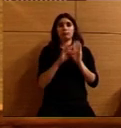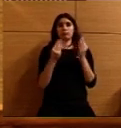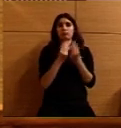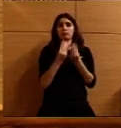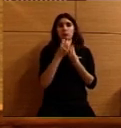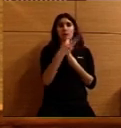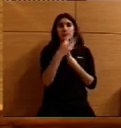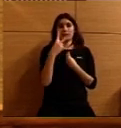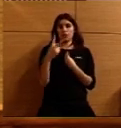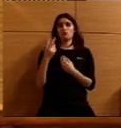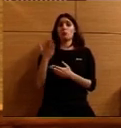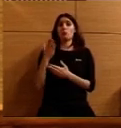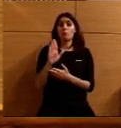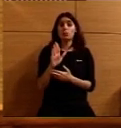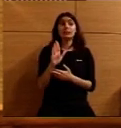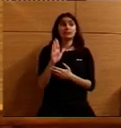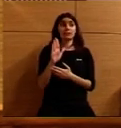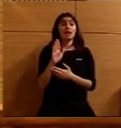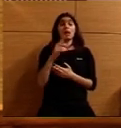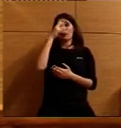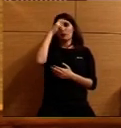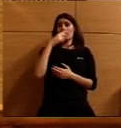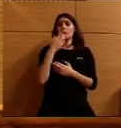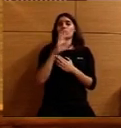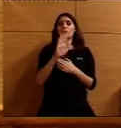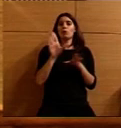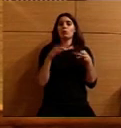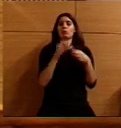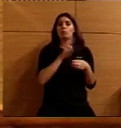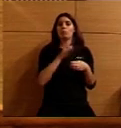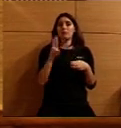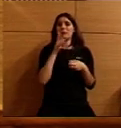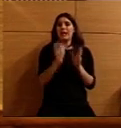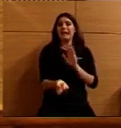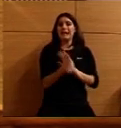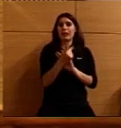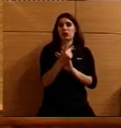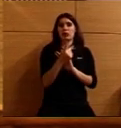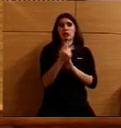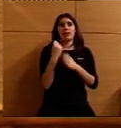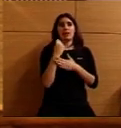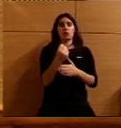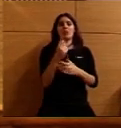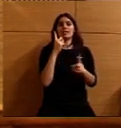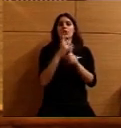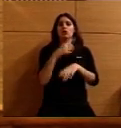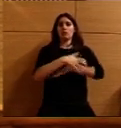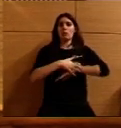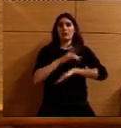32, que és la proposició presentada pel portaveu del grup Popular sobre la creació d'ajudes contra la pobresa